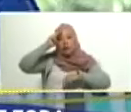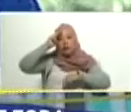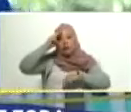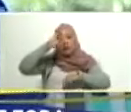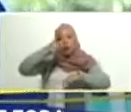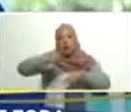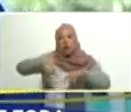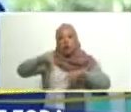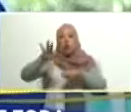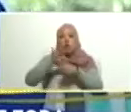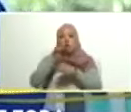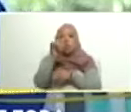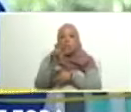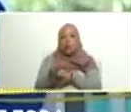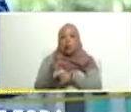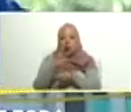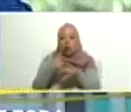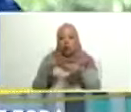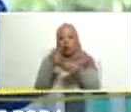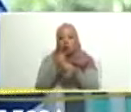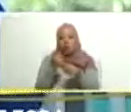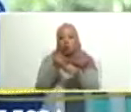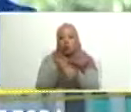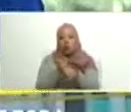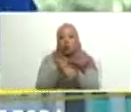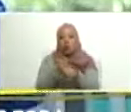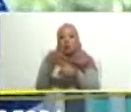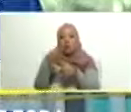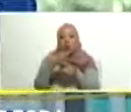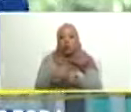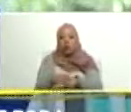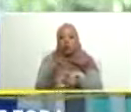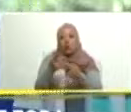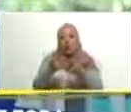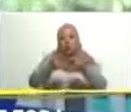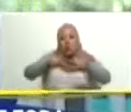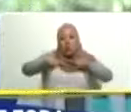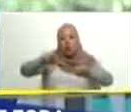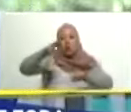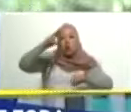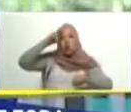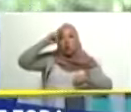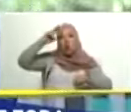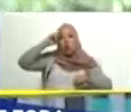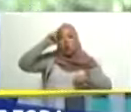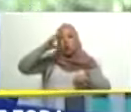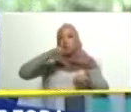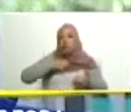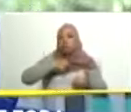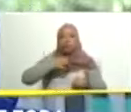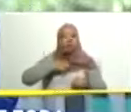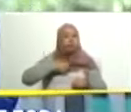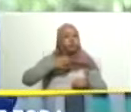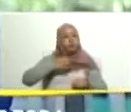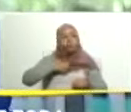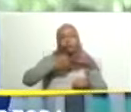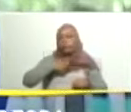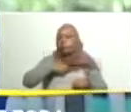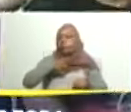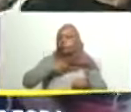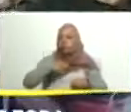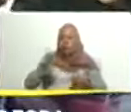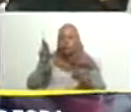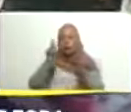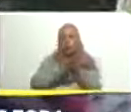peor funcionario público que el que se somete al autobloqueo mental y dice no puedo, no puedo, no puedo.